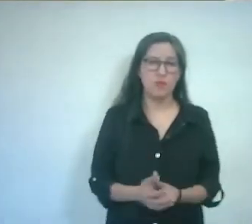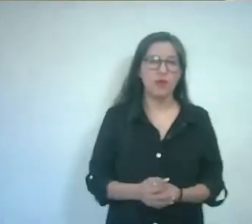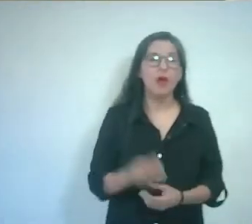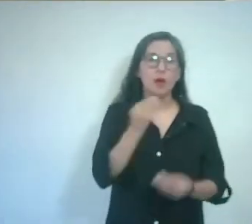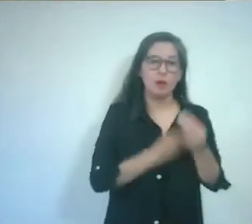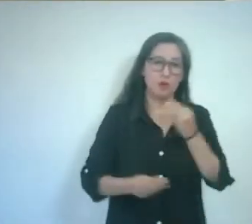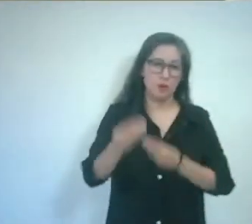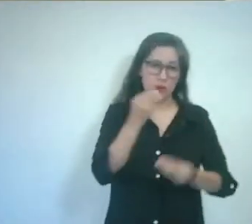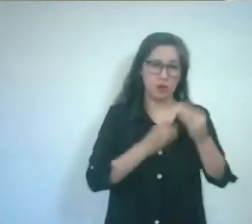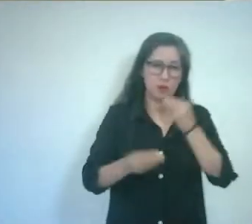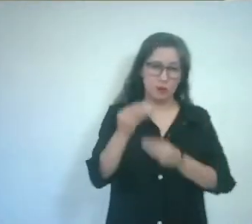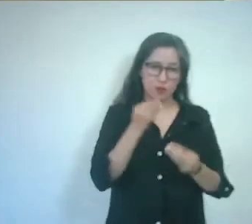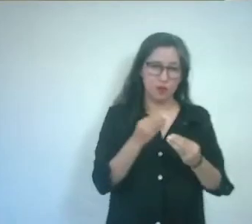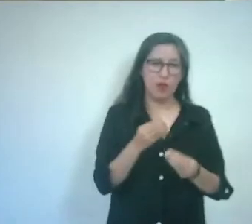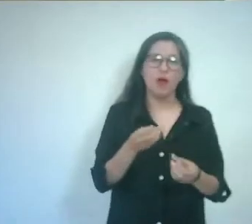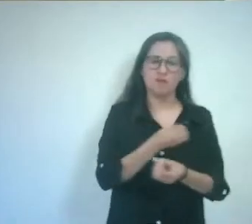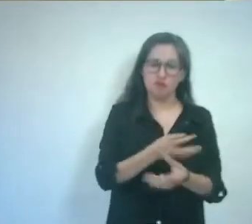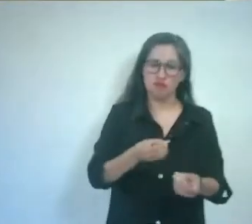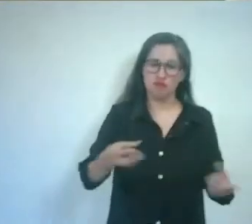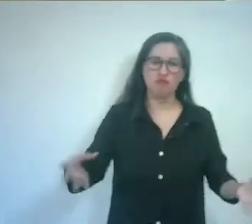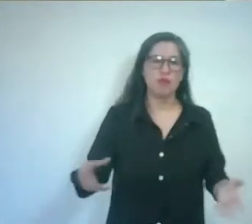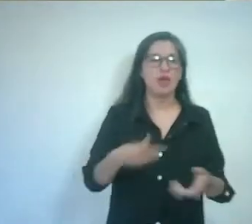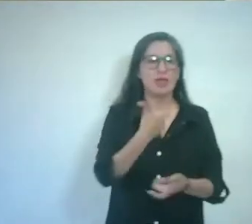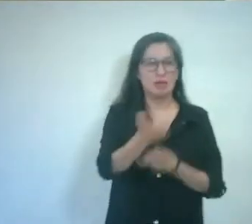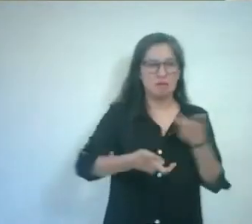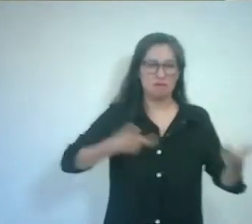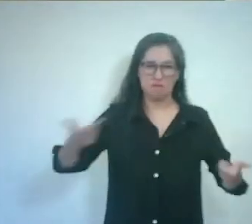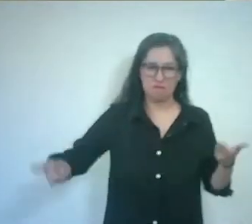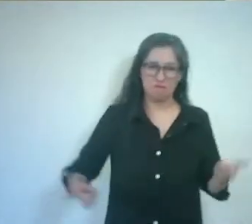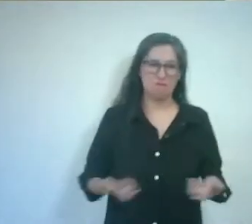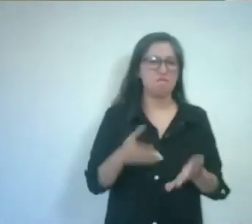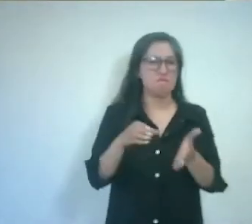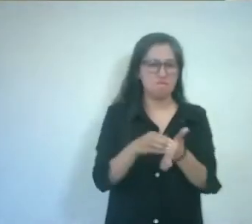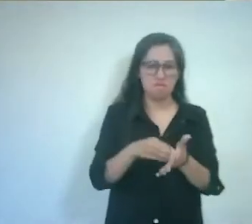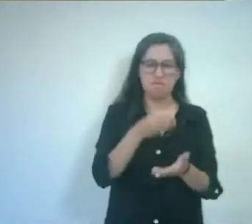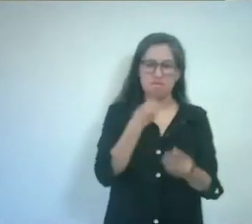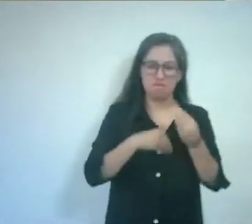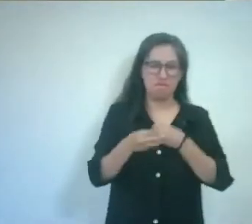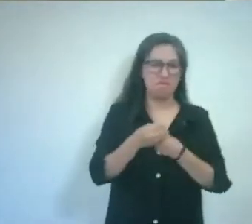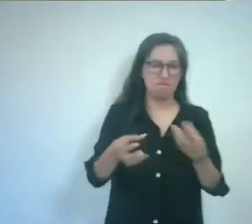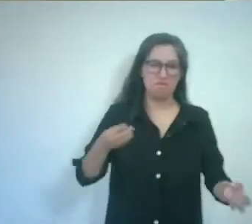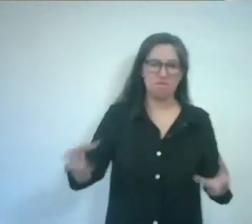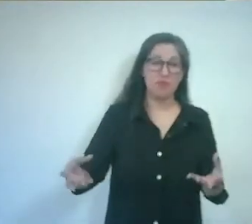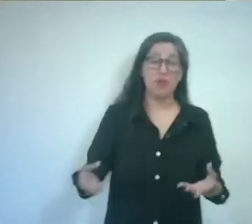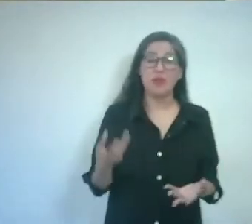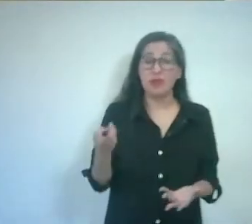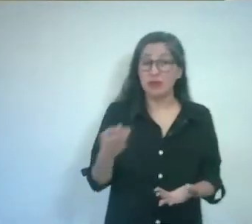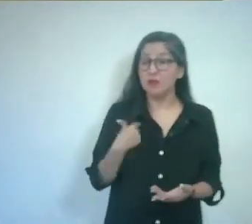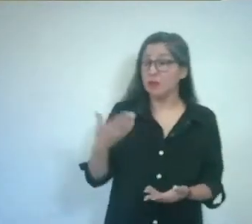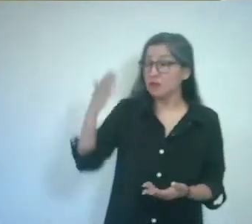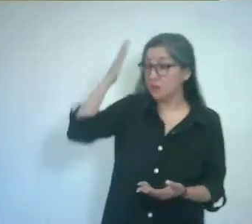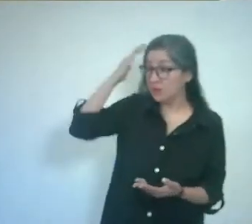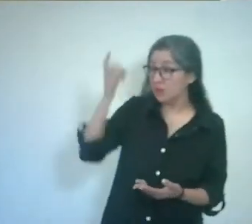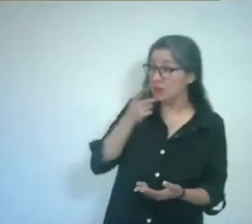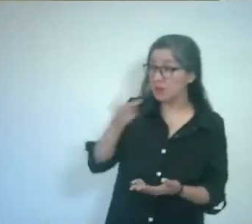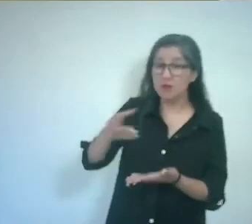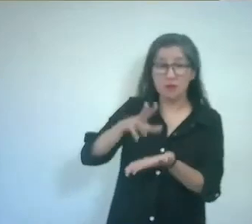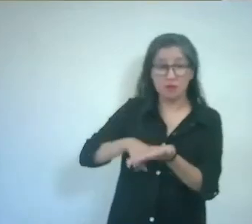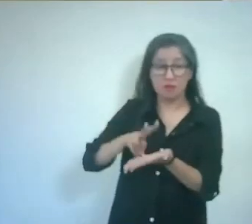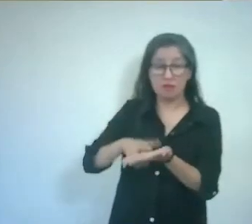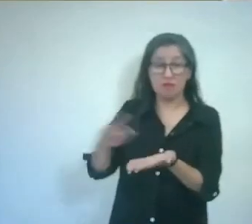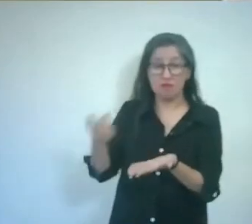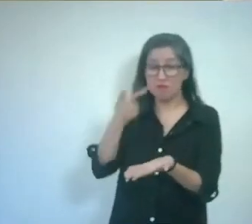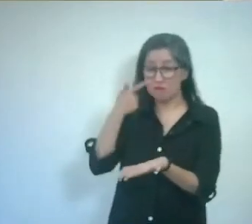despensas, repartiendo dinero. Y nuestras autoridades electorales les pedíamos la certificación de los